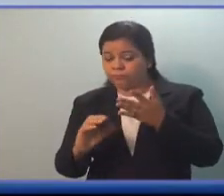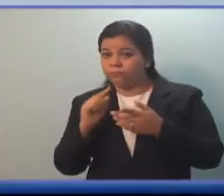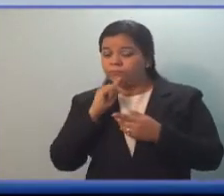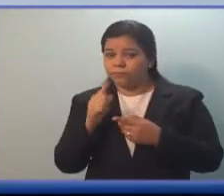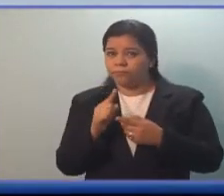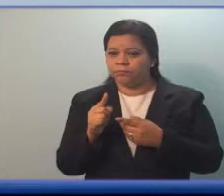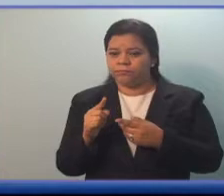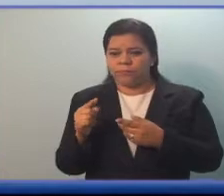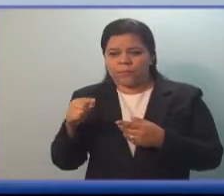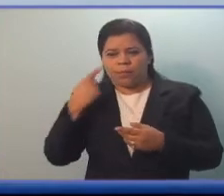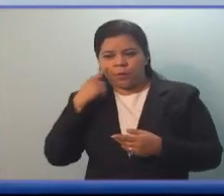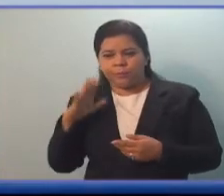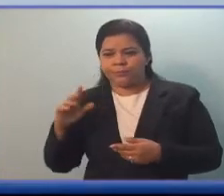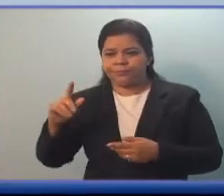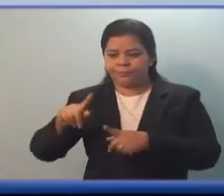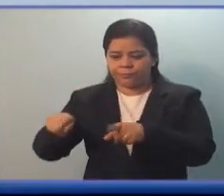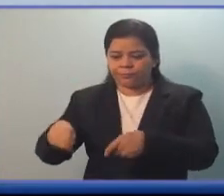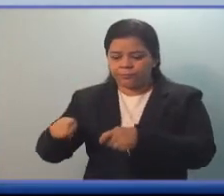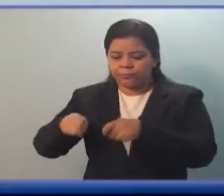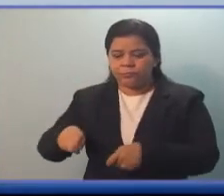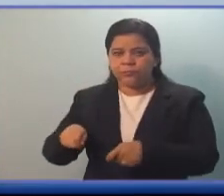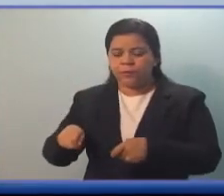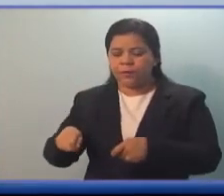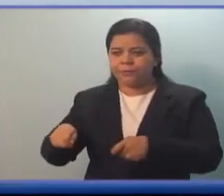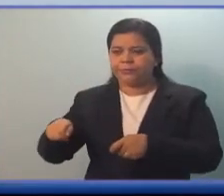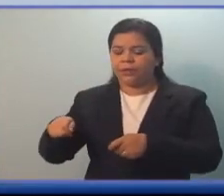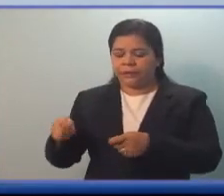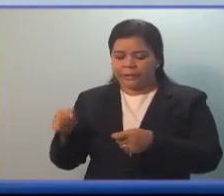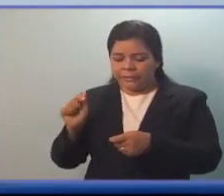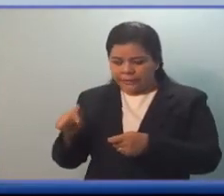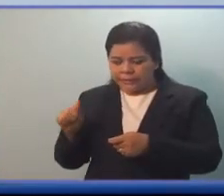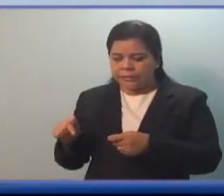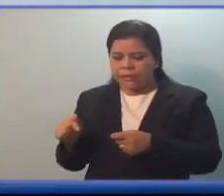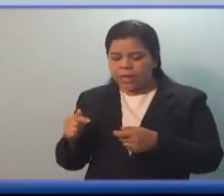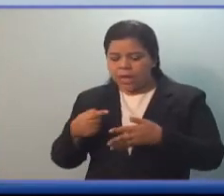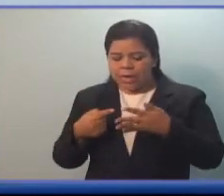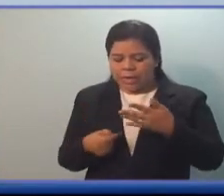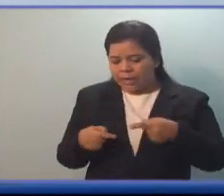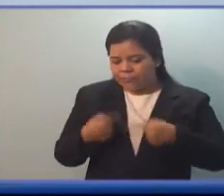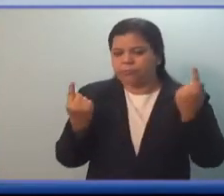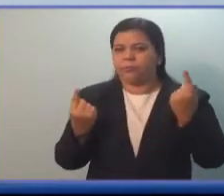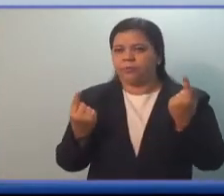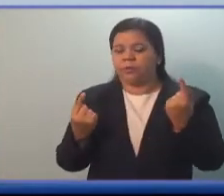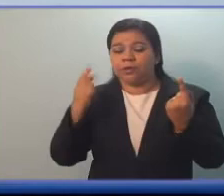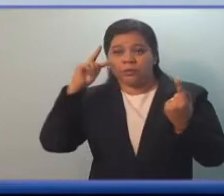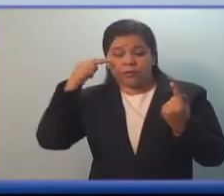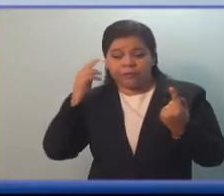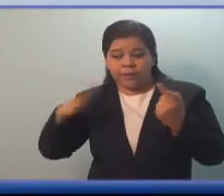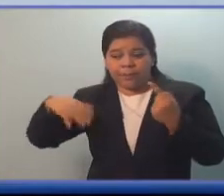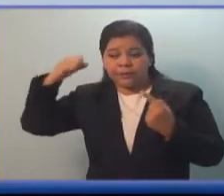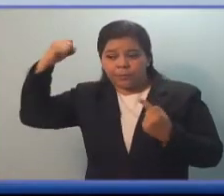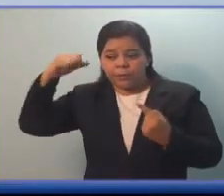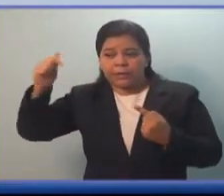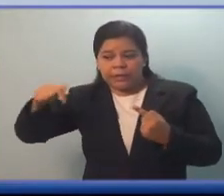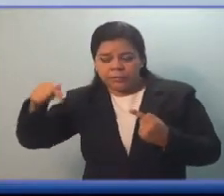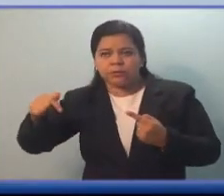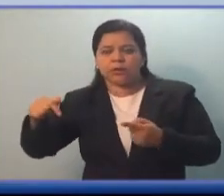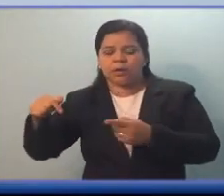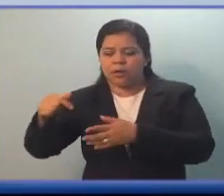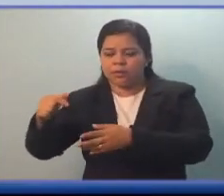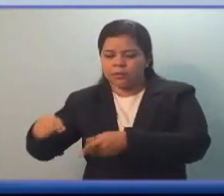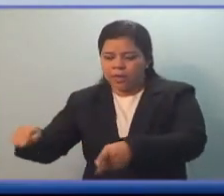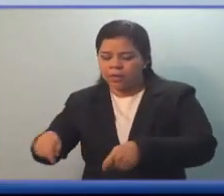conflicto entre el tratado y la ley, prevalece el tratado. Entonces, cuando depende del caso, digamos, de